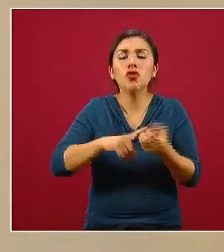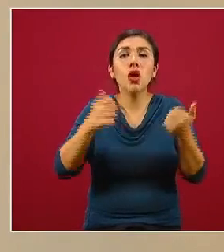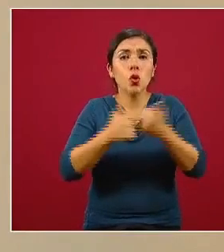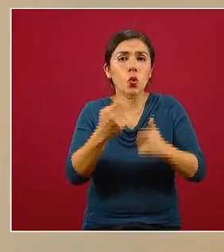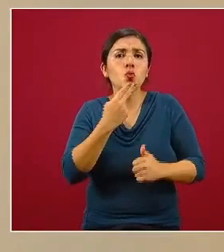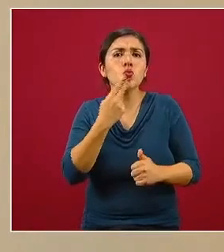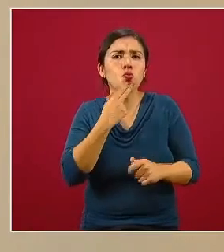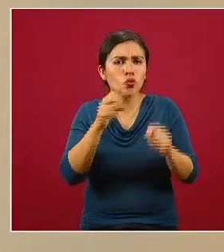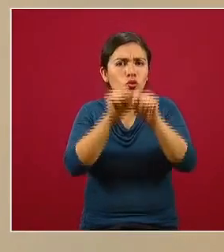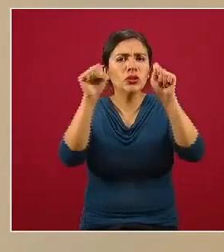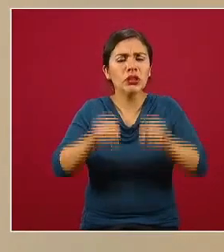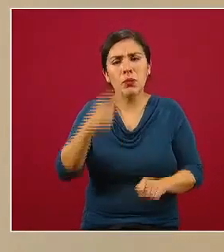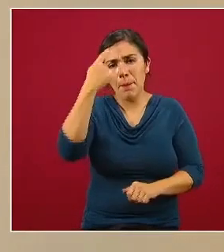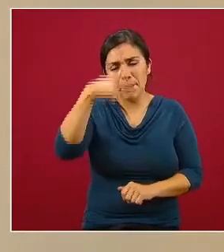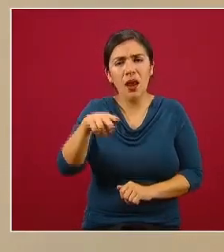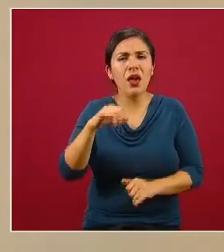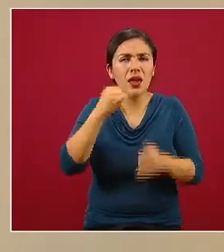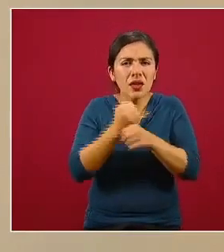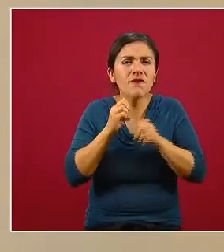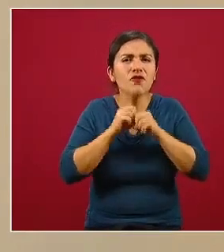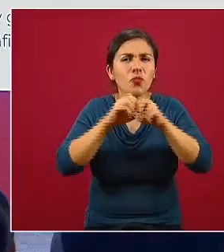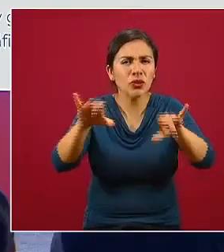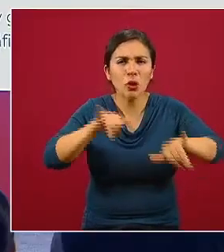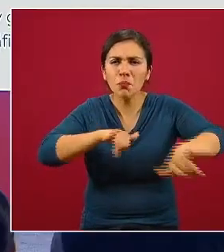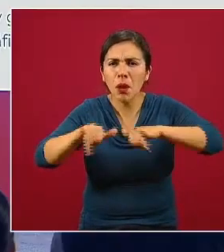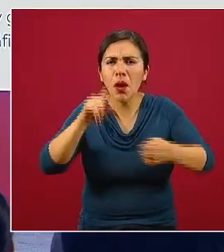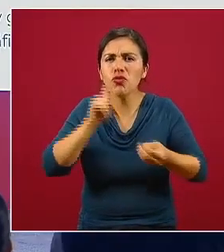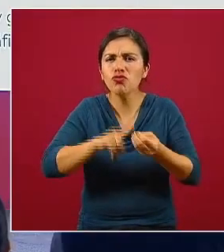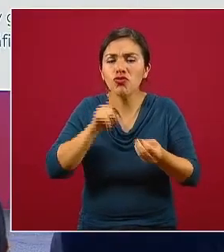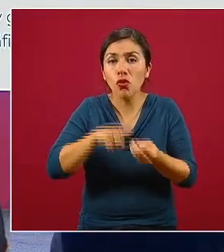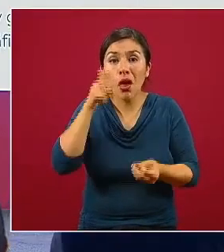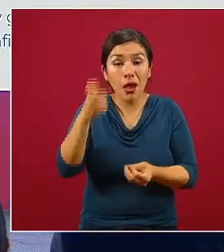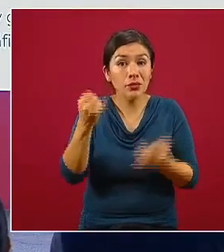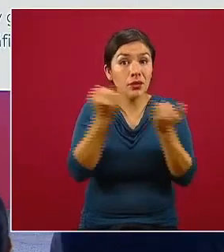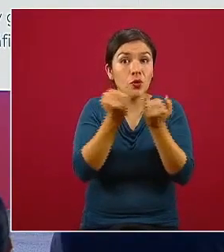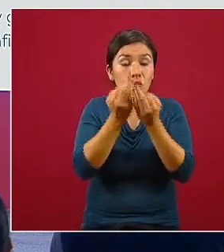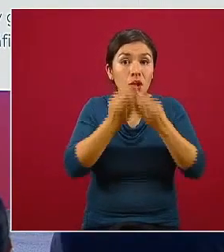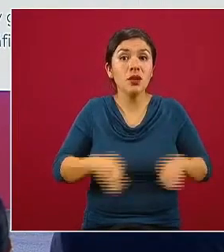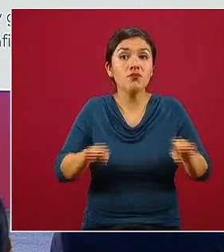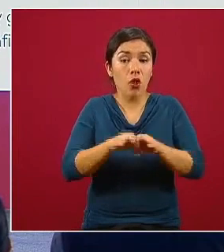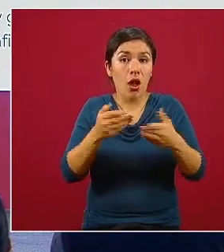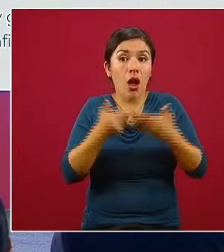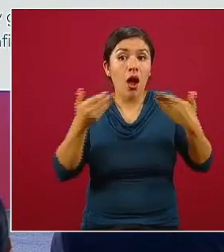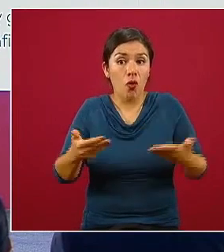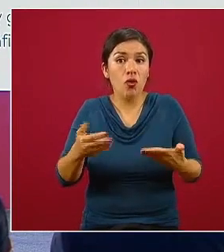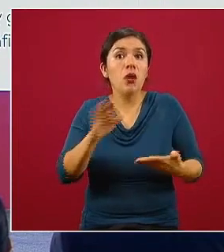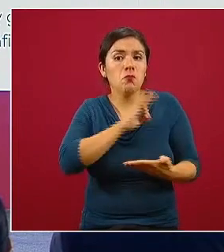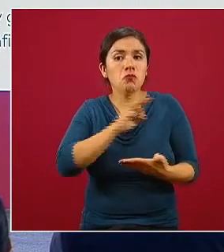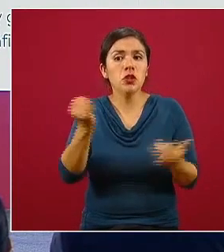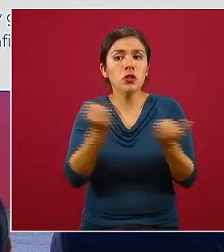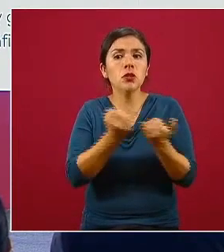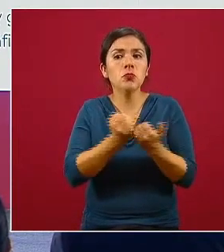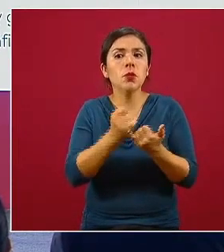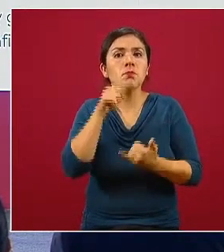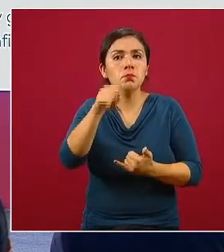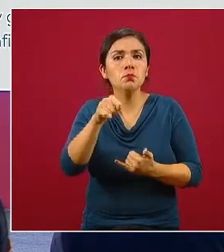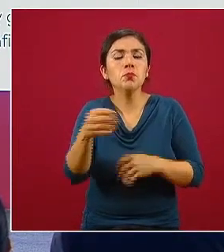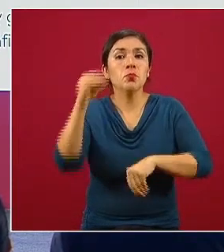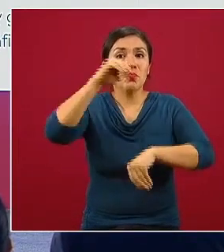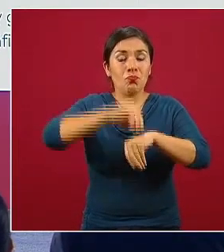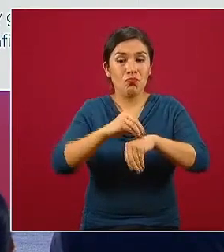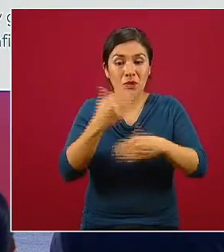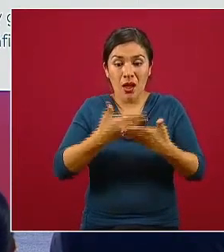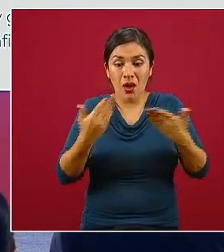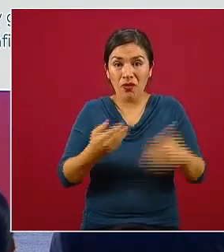de sistemas de información geográfica que son también muy importantes y que ahora se van a volver en esta nueva